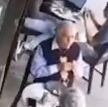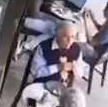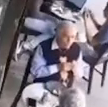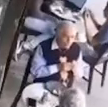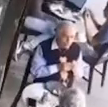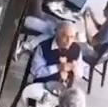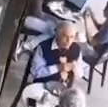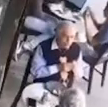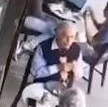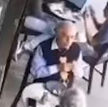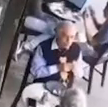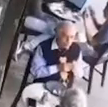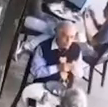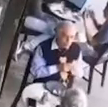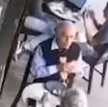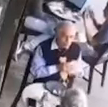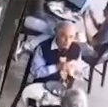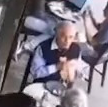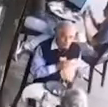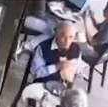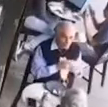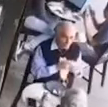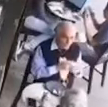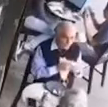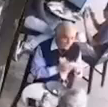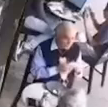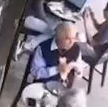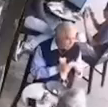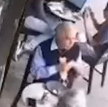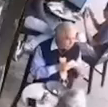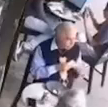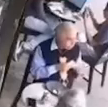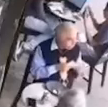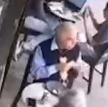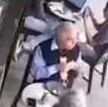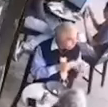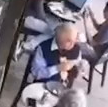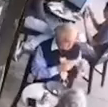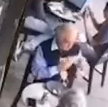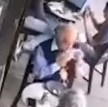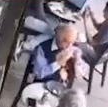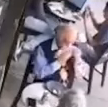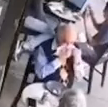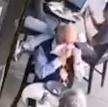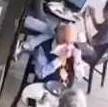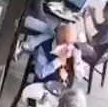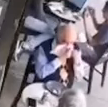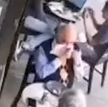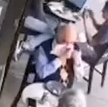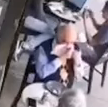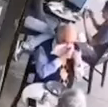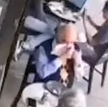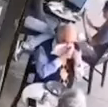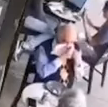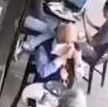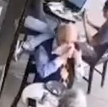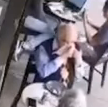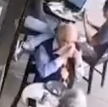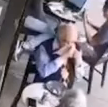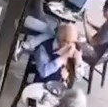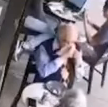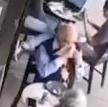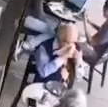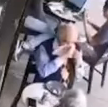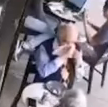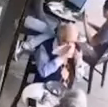Ahí anda zorreando. Y ve que están platicando. Muy todo. Y este pasa y hace como que está